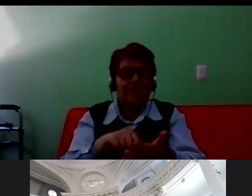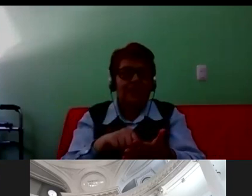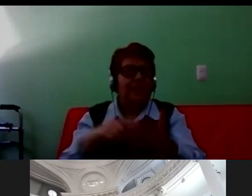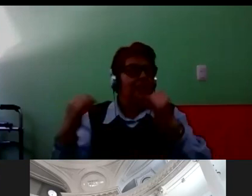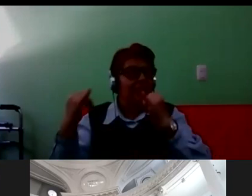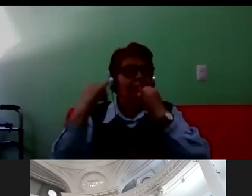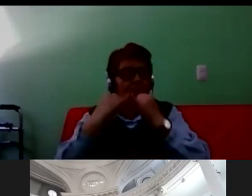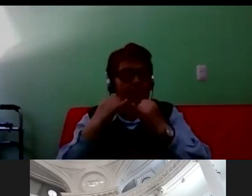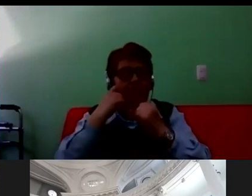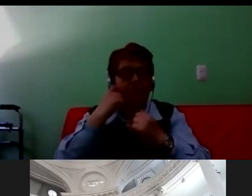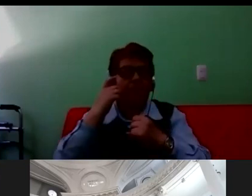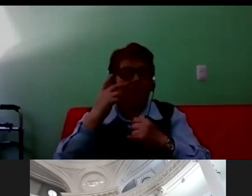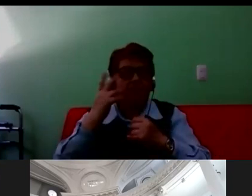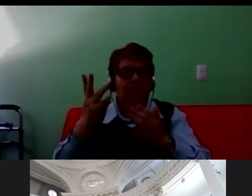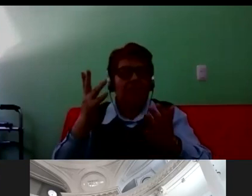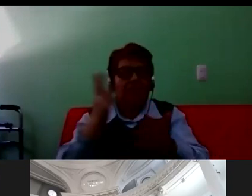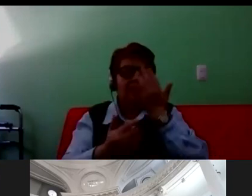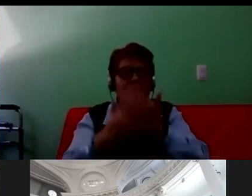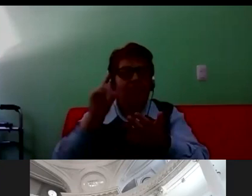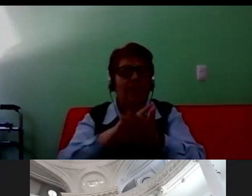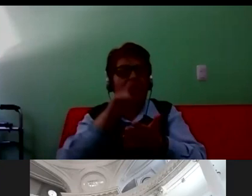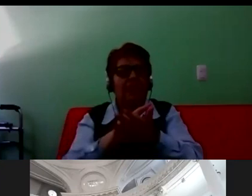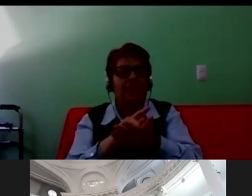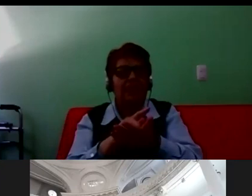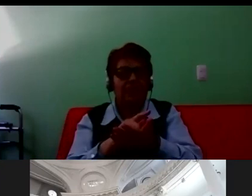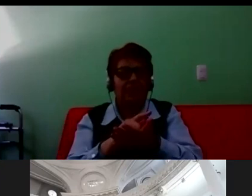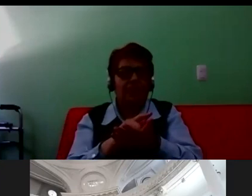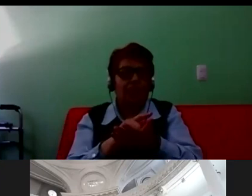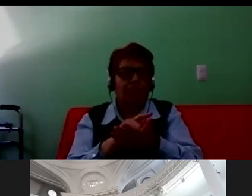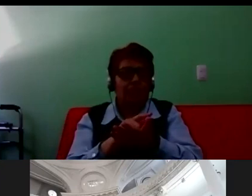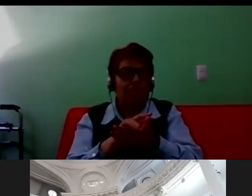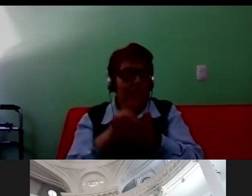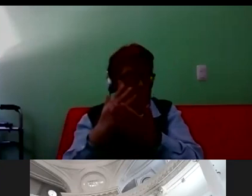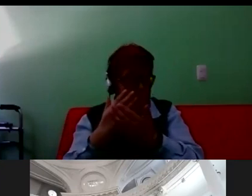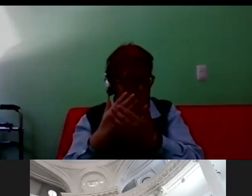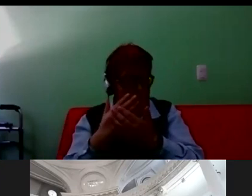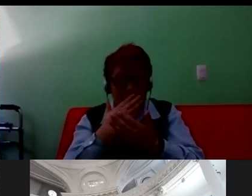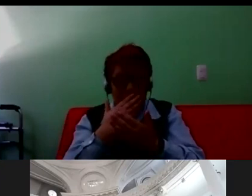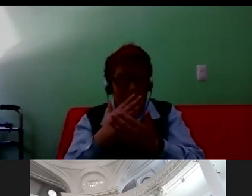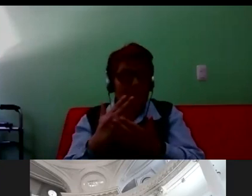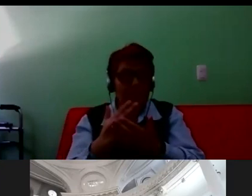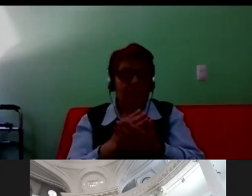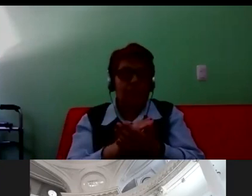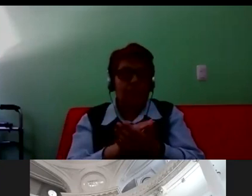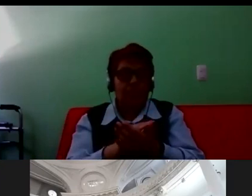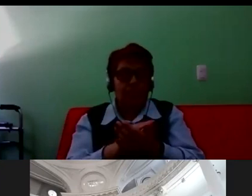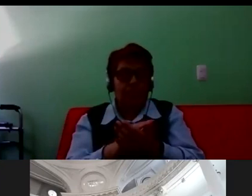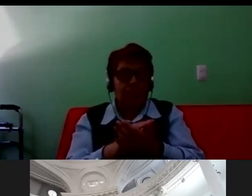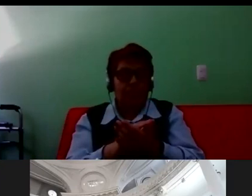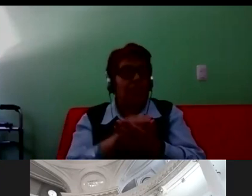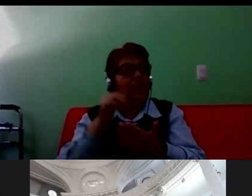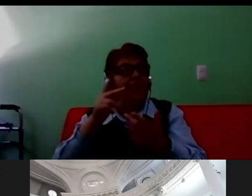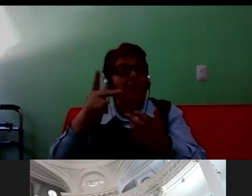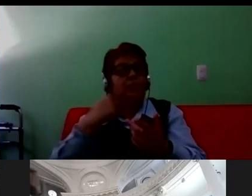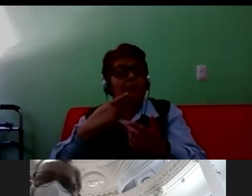Asimismo, quiero destacar que la construcción de esta ley se debe en gran medida que esta